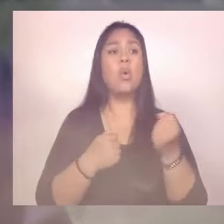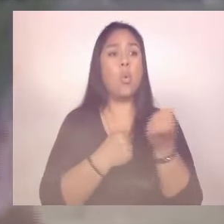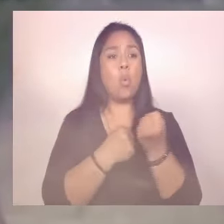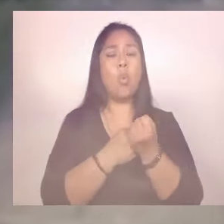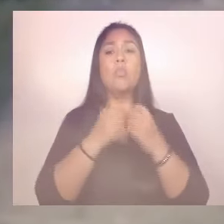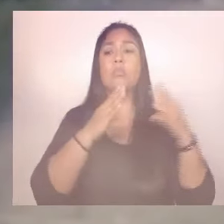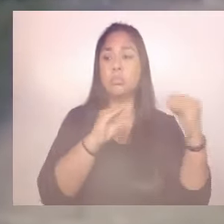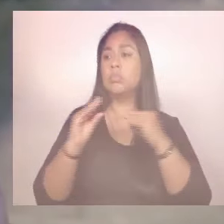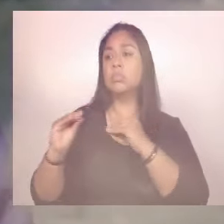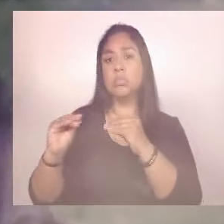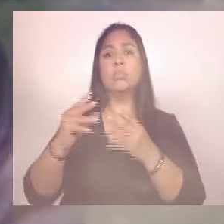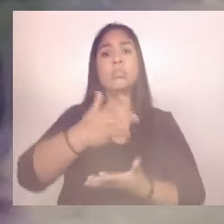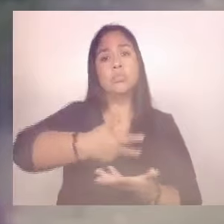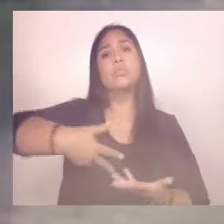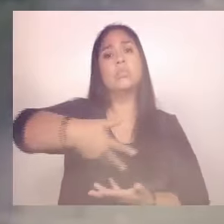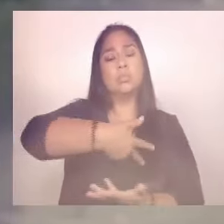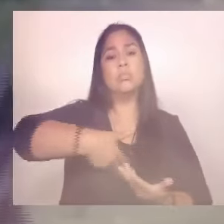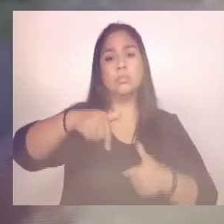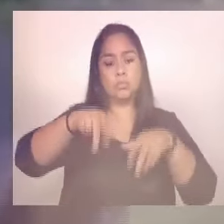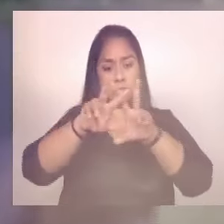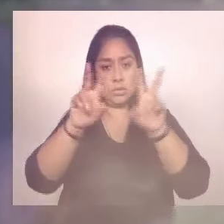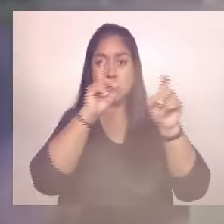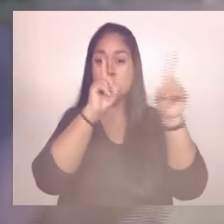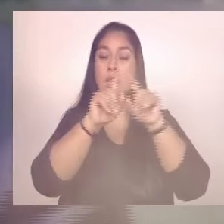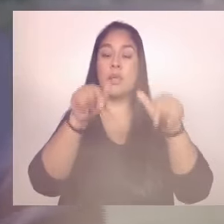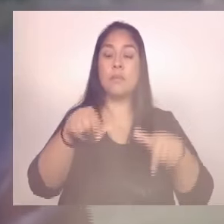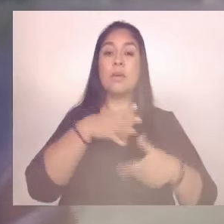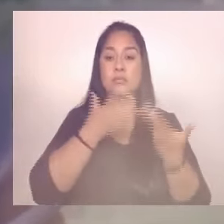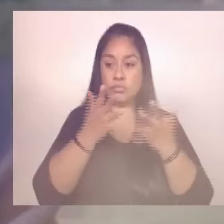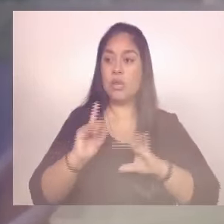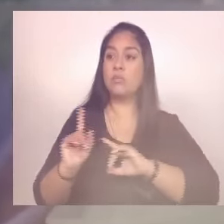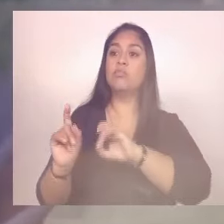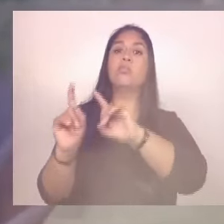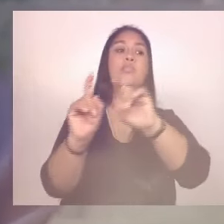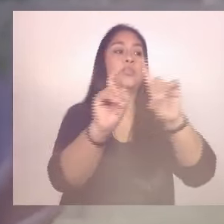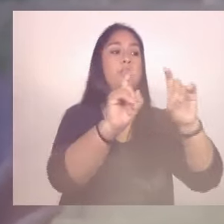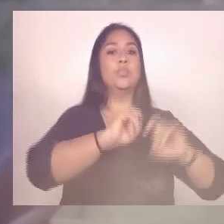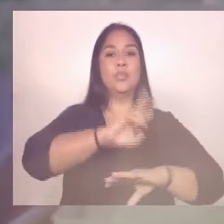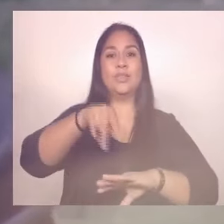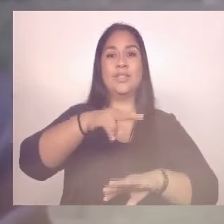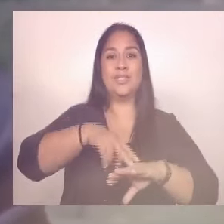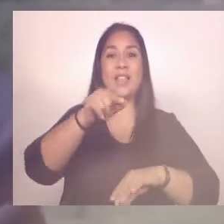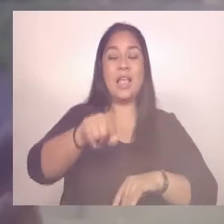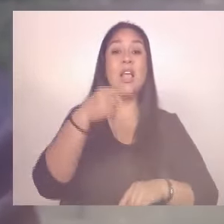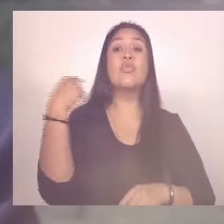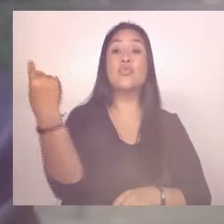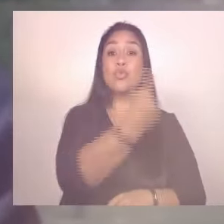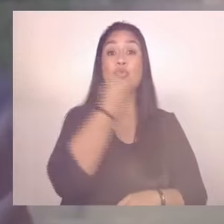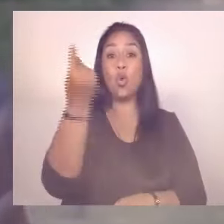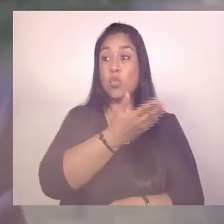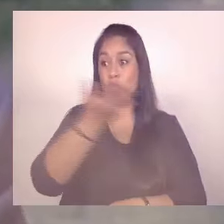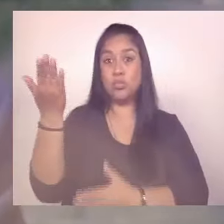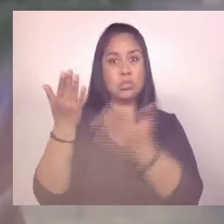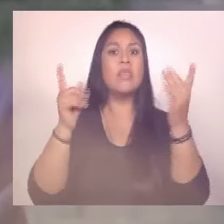haciendo mediante el diálogo, un diálogo que está enmarcado en un gran consenso nacional, algo que todas y todos